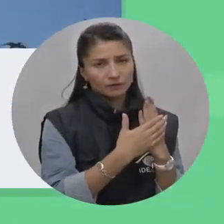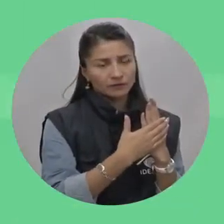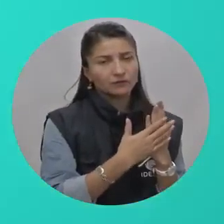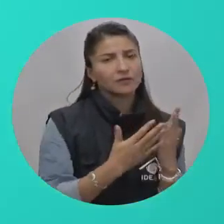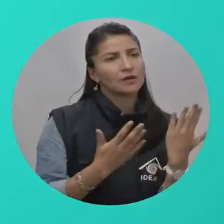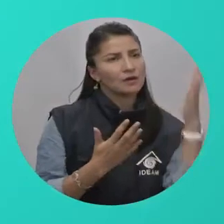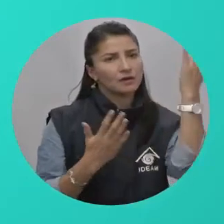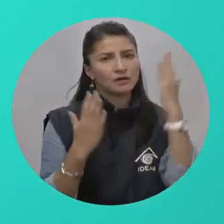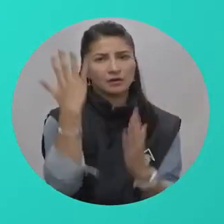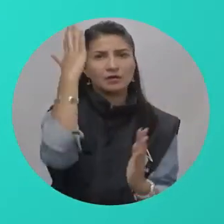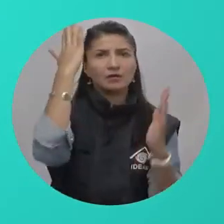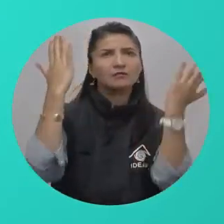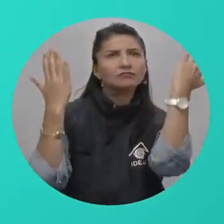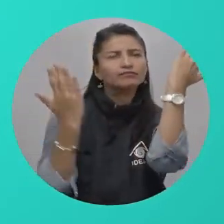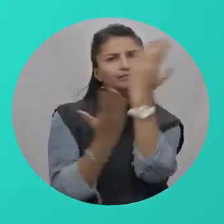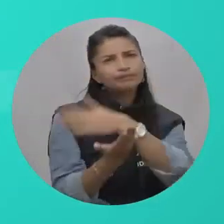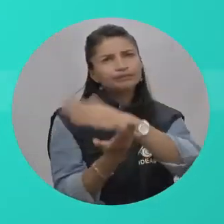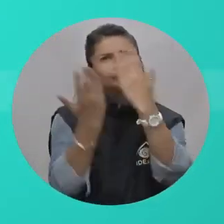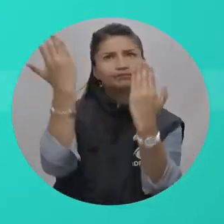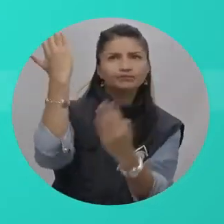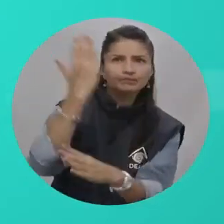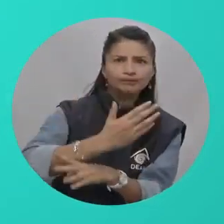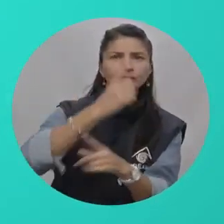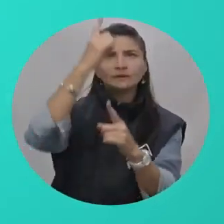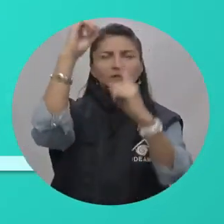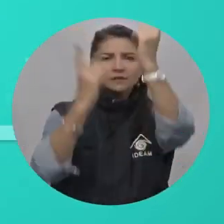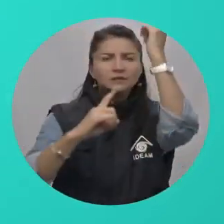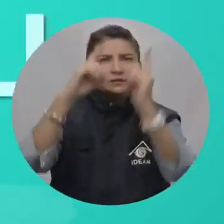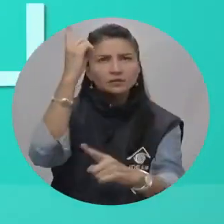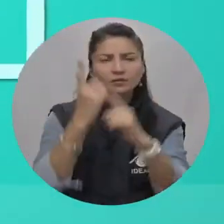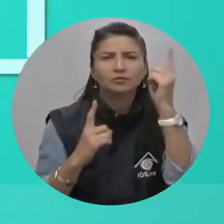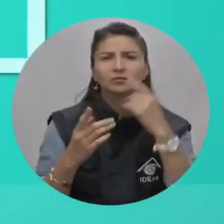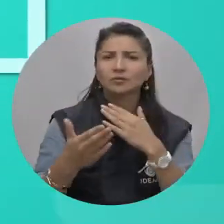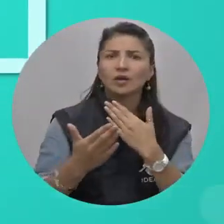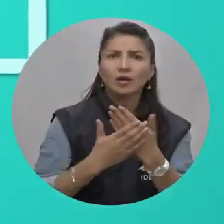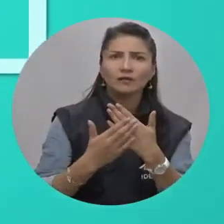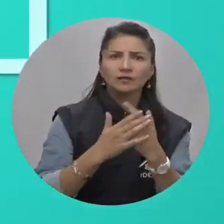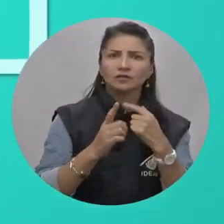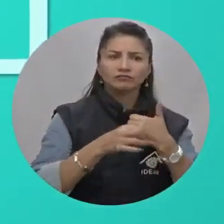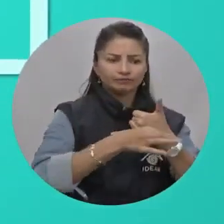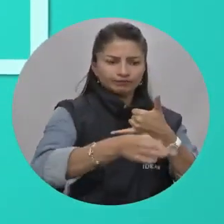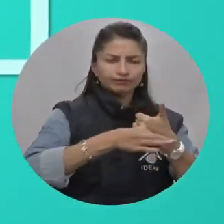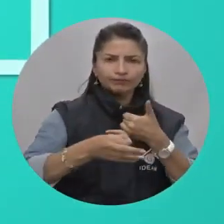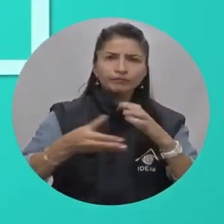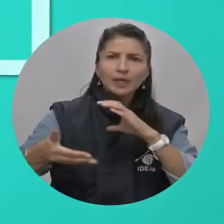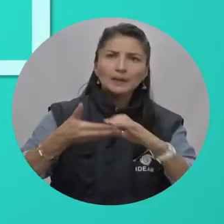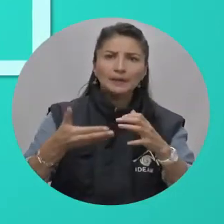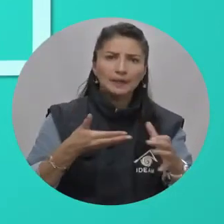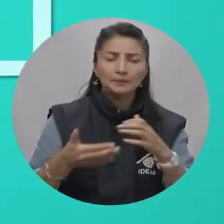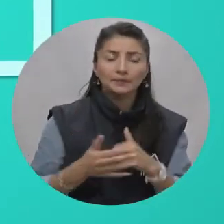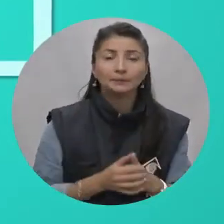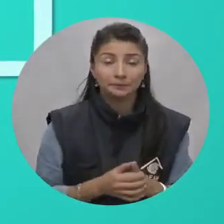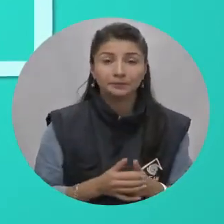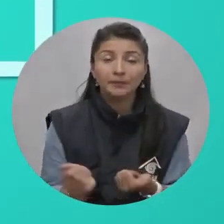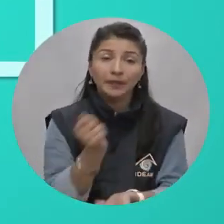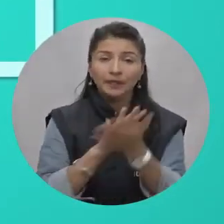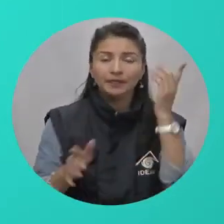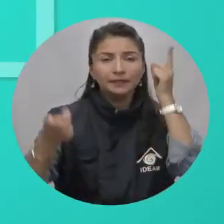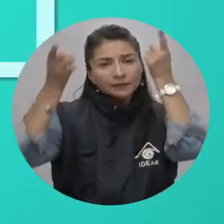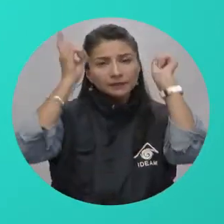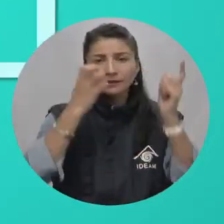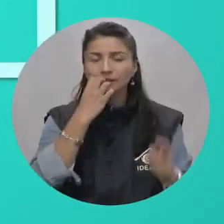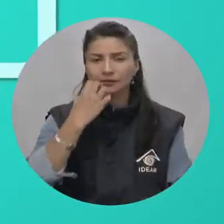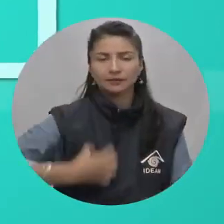www.idean.gov.co. Te invitamos a consultar la aplicación Mi Pronóstico del IDEAN. Ahora con información sobre deforestación, rayos,